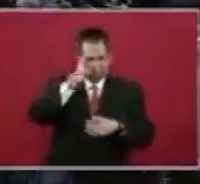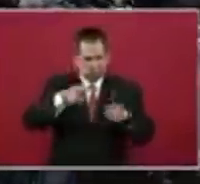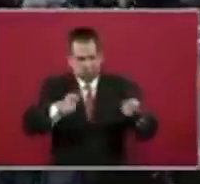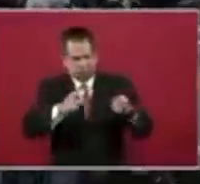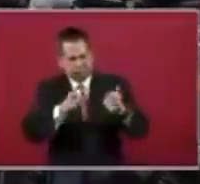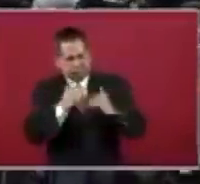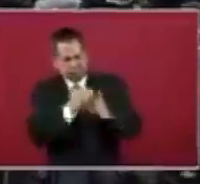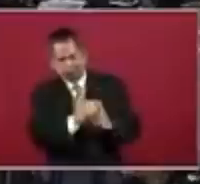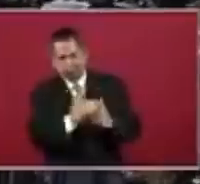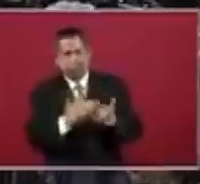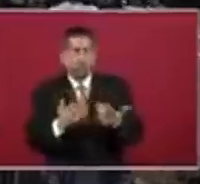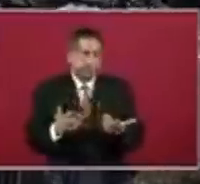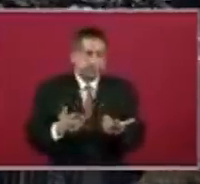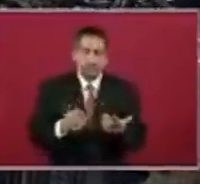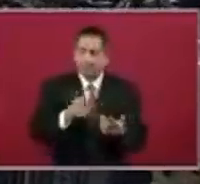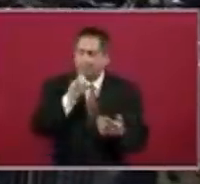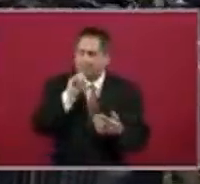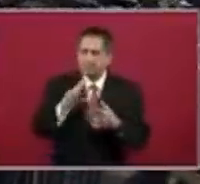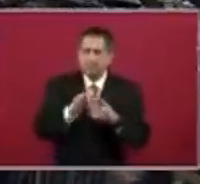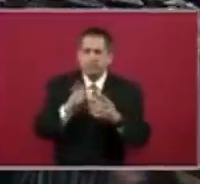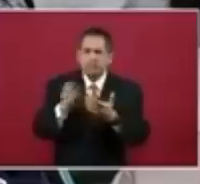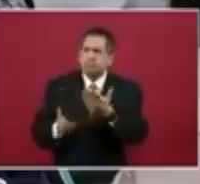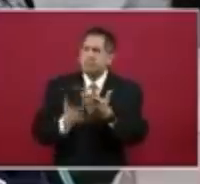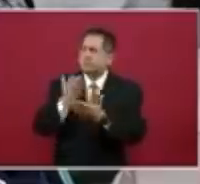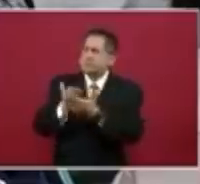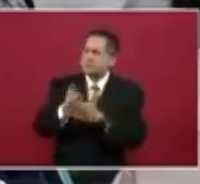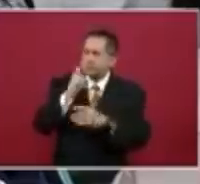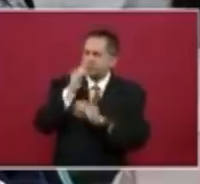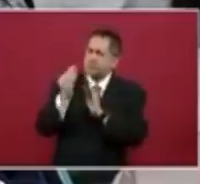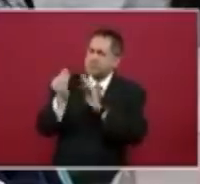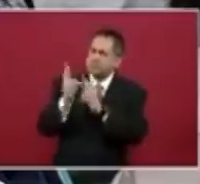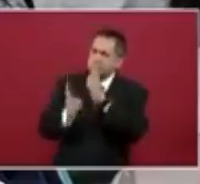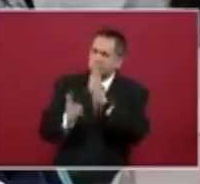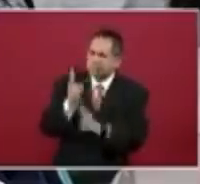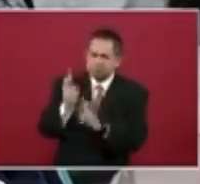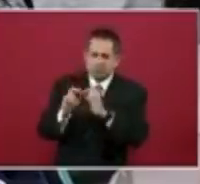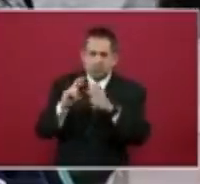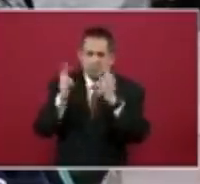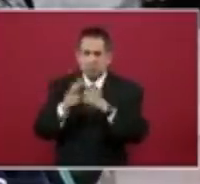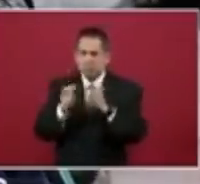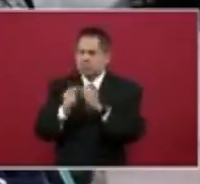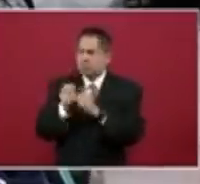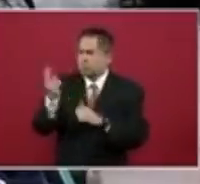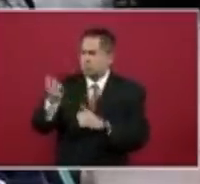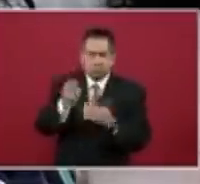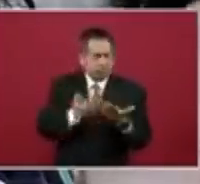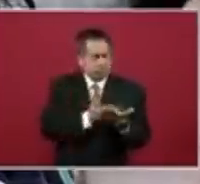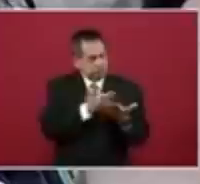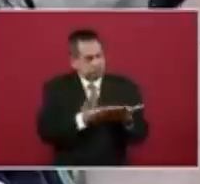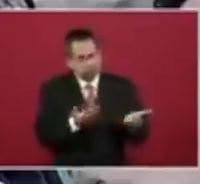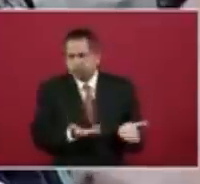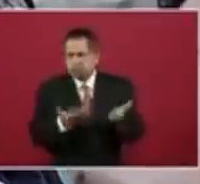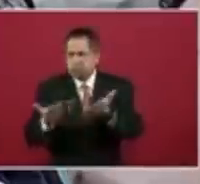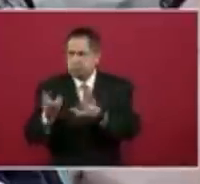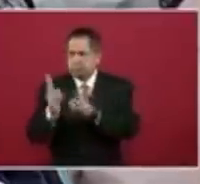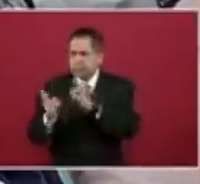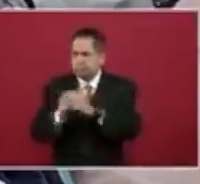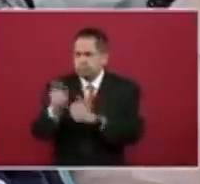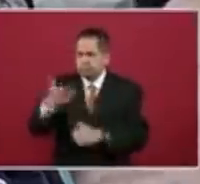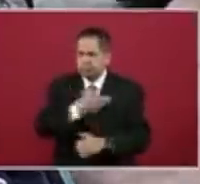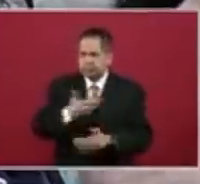y presentan ellos una moción para solicitarle a usted una reunión para presentarle todos estos temas. Gracias,